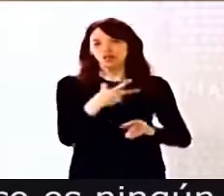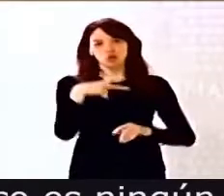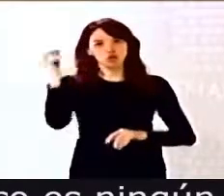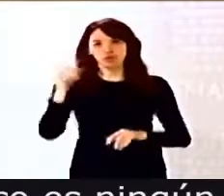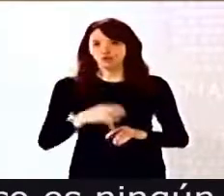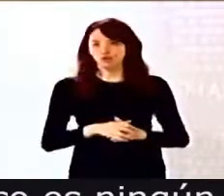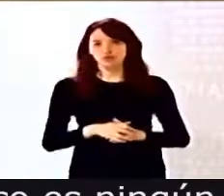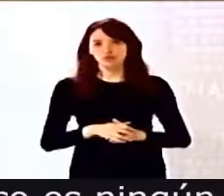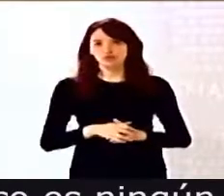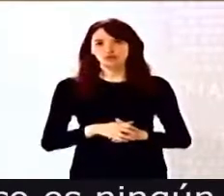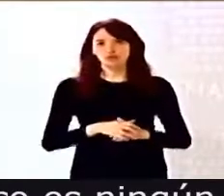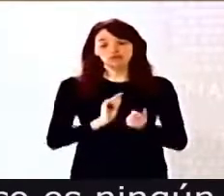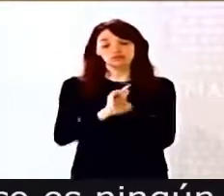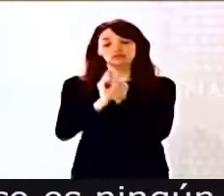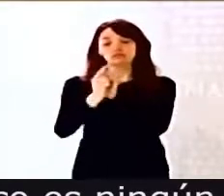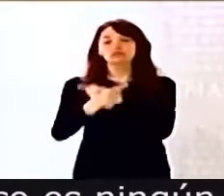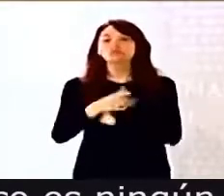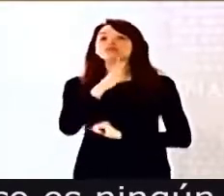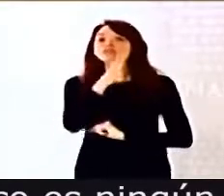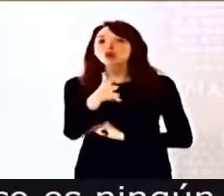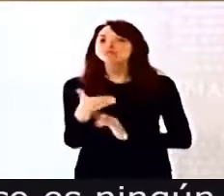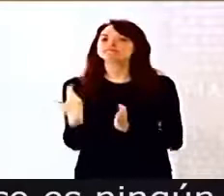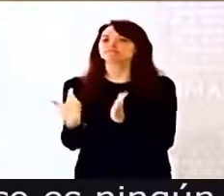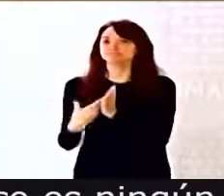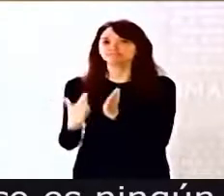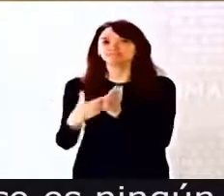Es la constatación de un esfuerzo